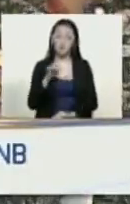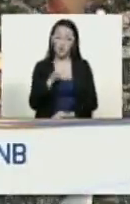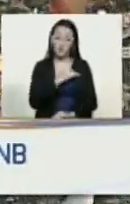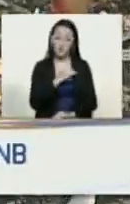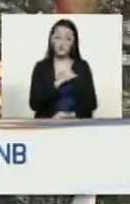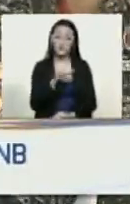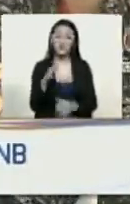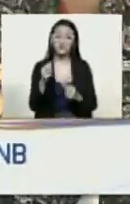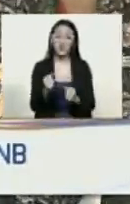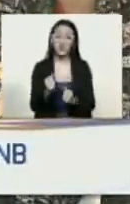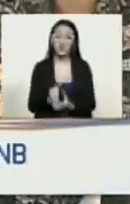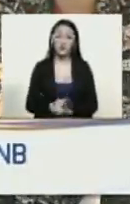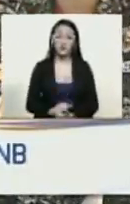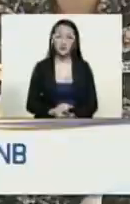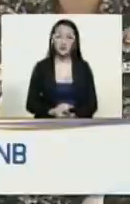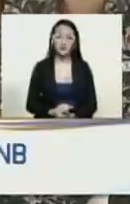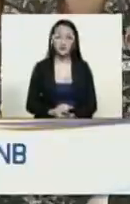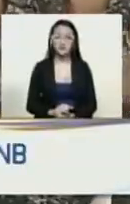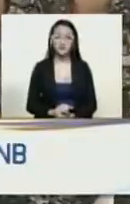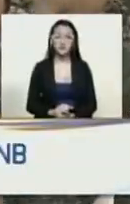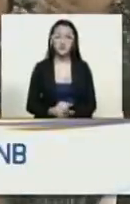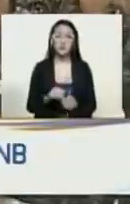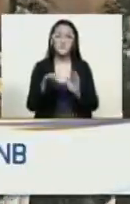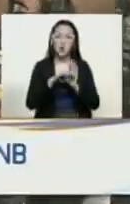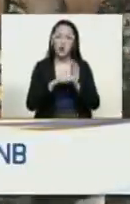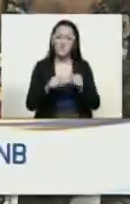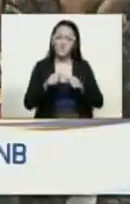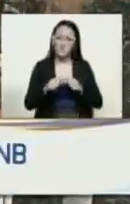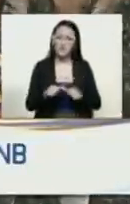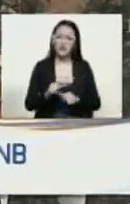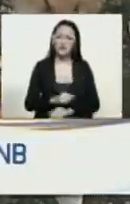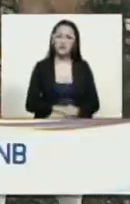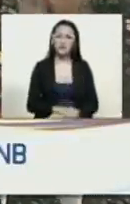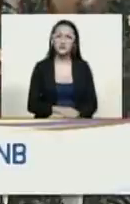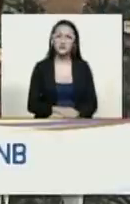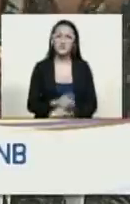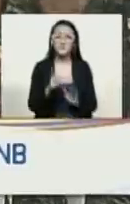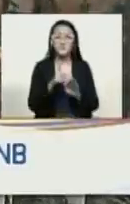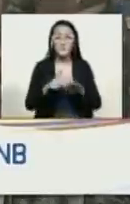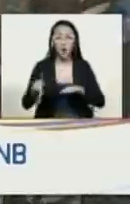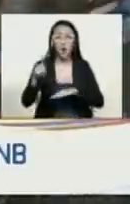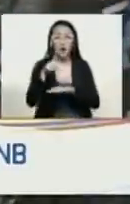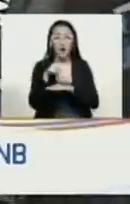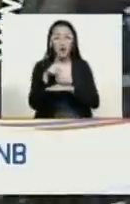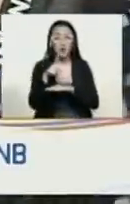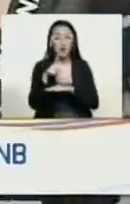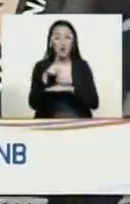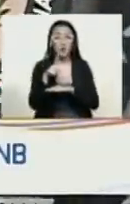Nacional Experimental de la Seguridad. Programas permanentes, posgrado,